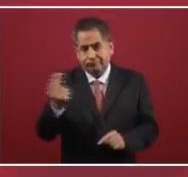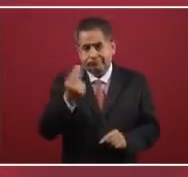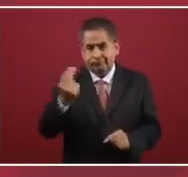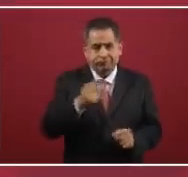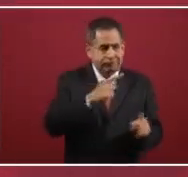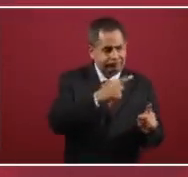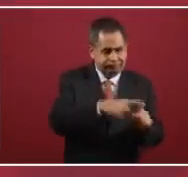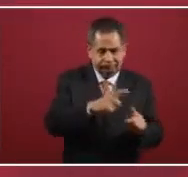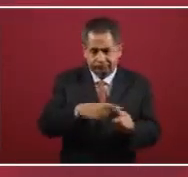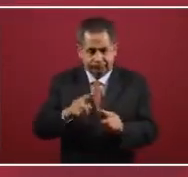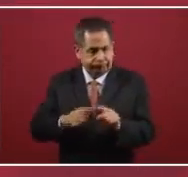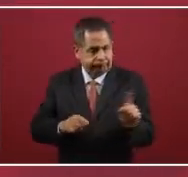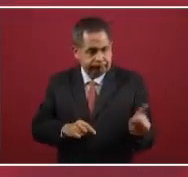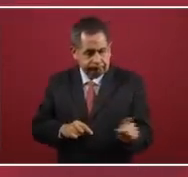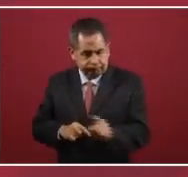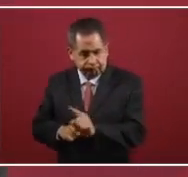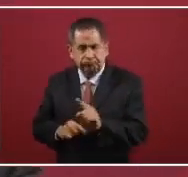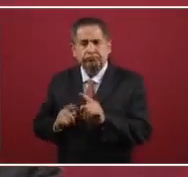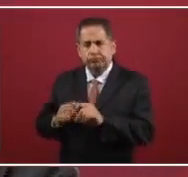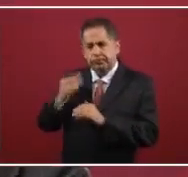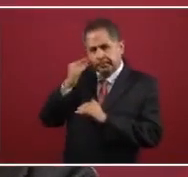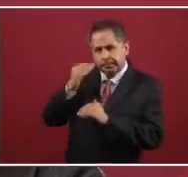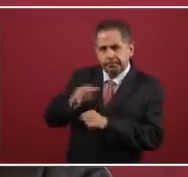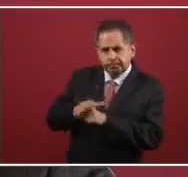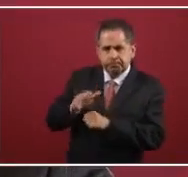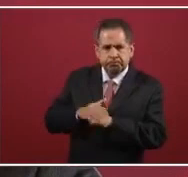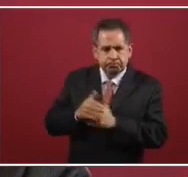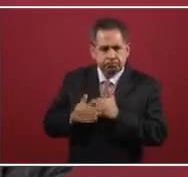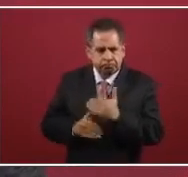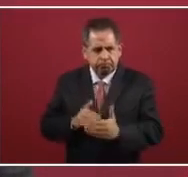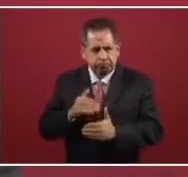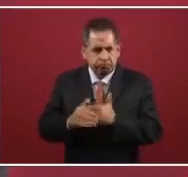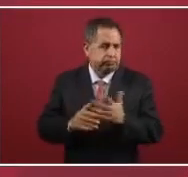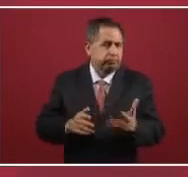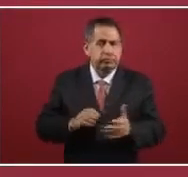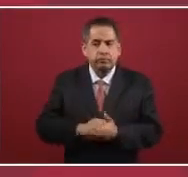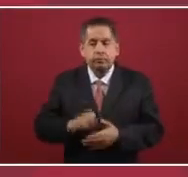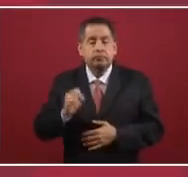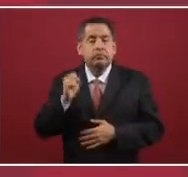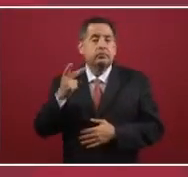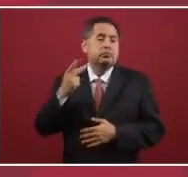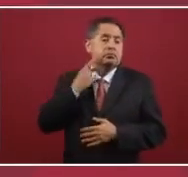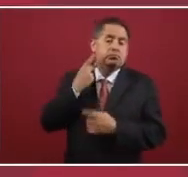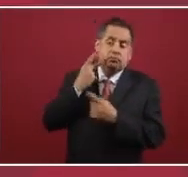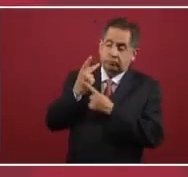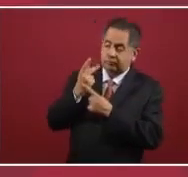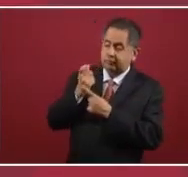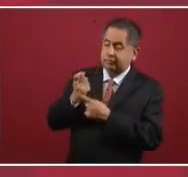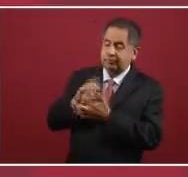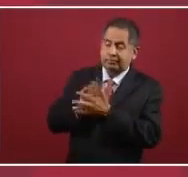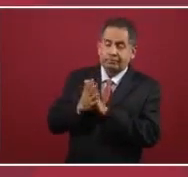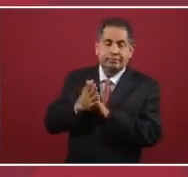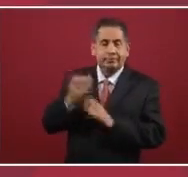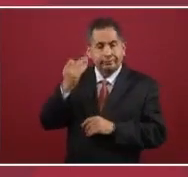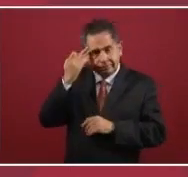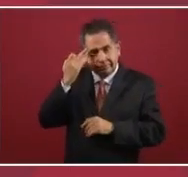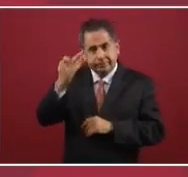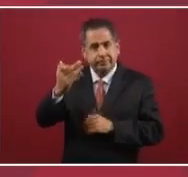Se dice, y hay razón, de que la política es tiempo, entre otras cosas.